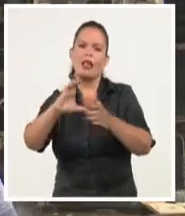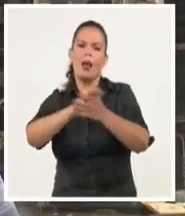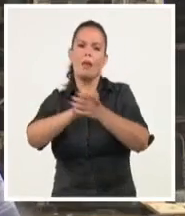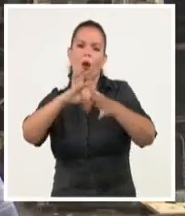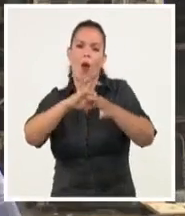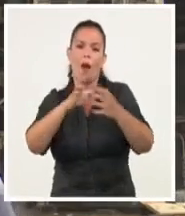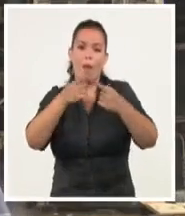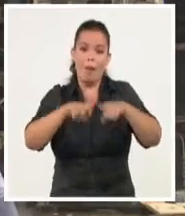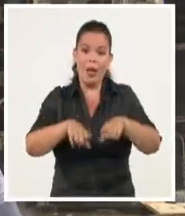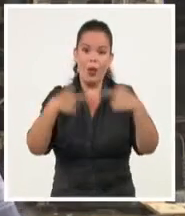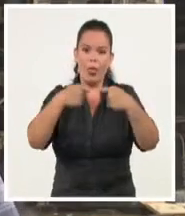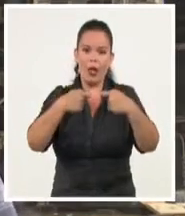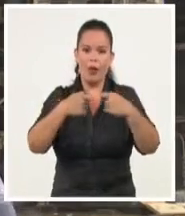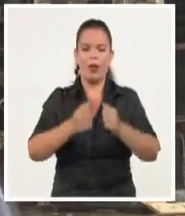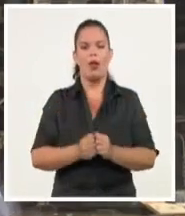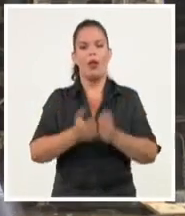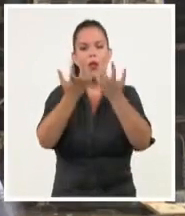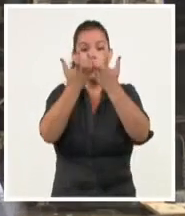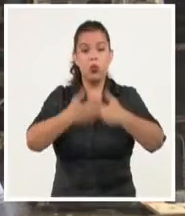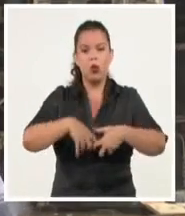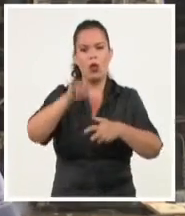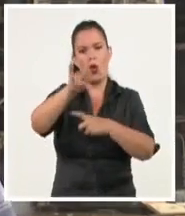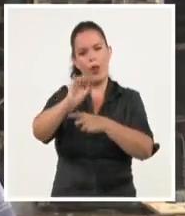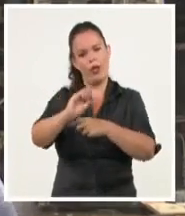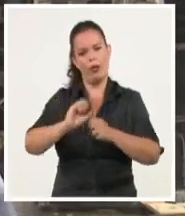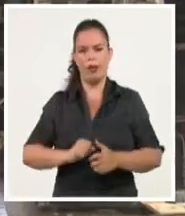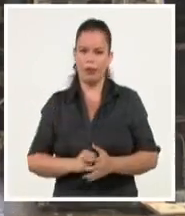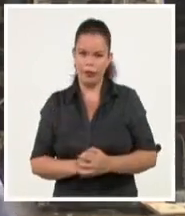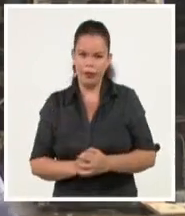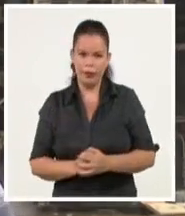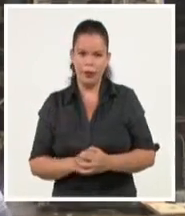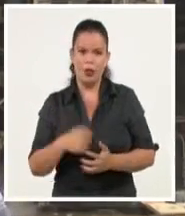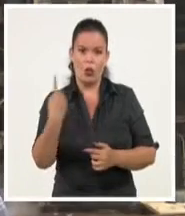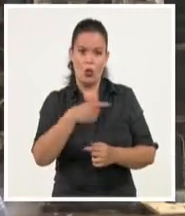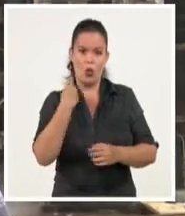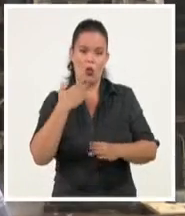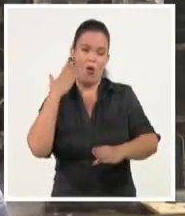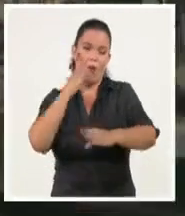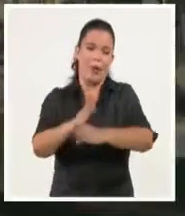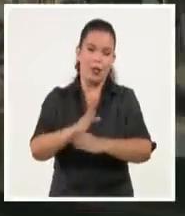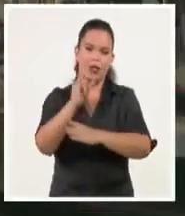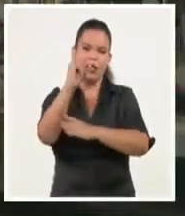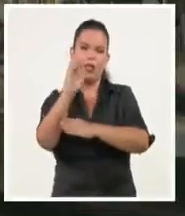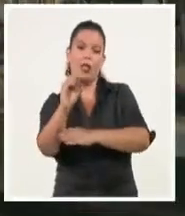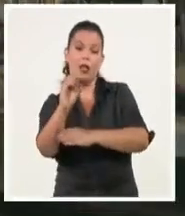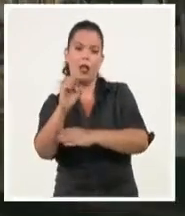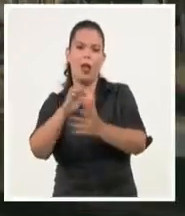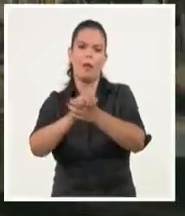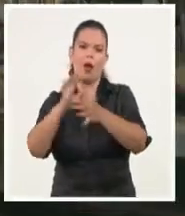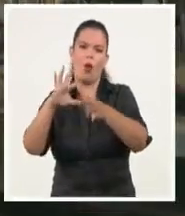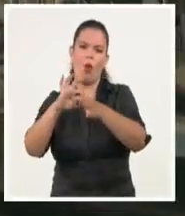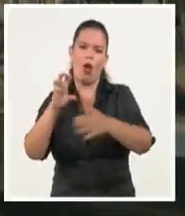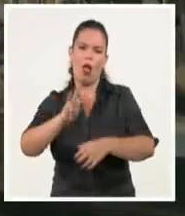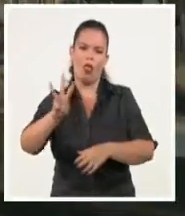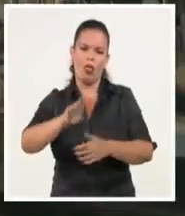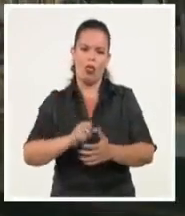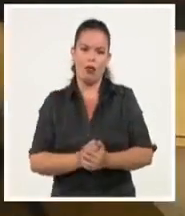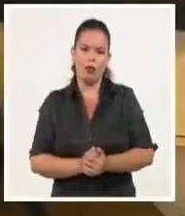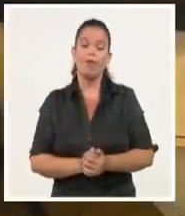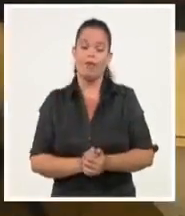90 megawatts. Por tanto, nosotros tenemos una limitación de 60 megawatts en esta máquina. Este es el bloque